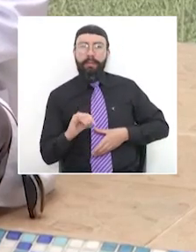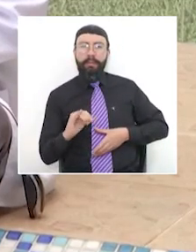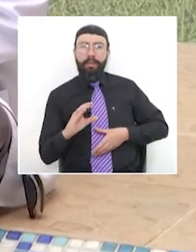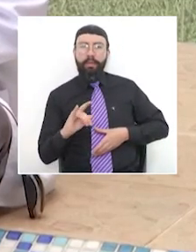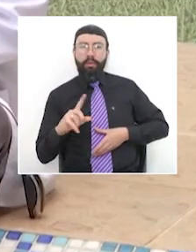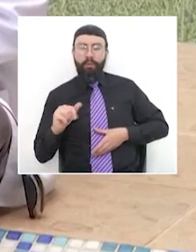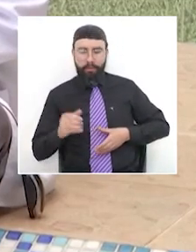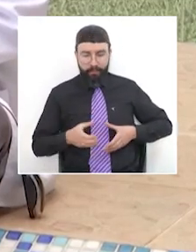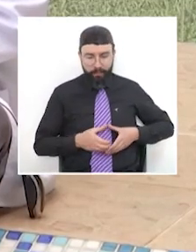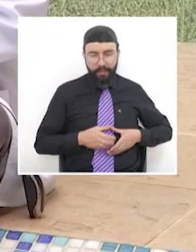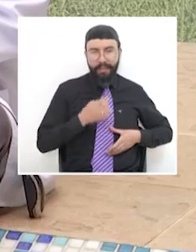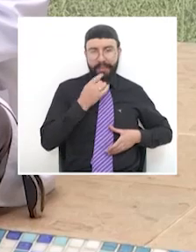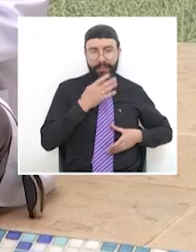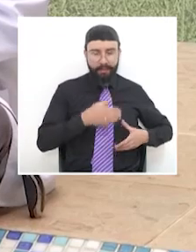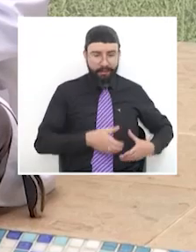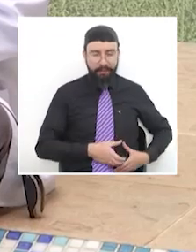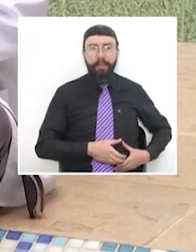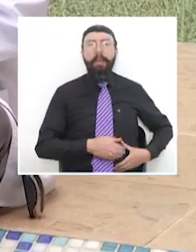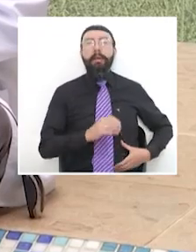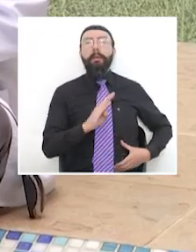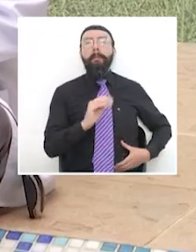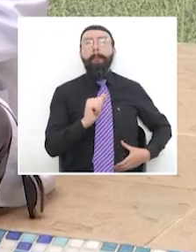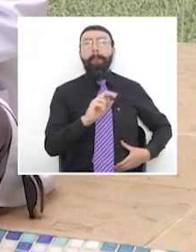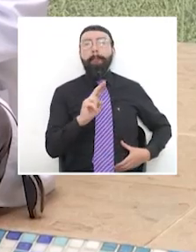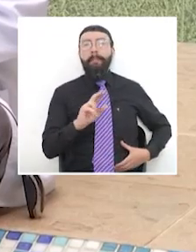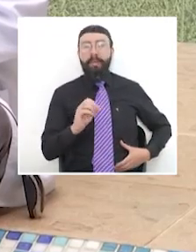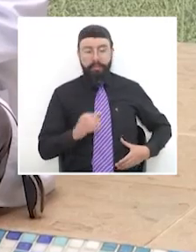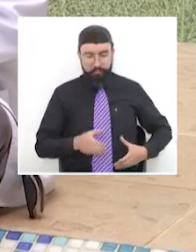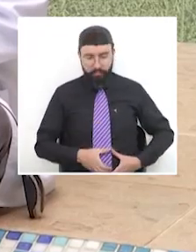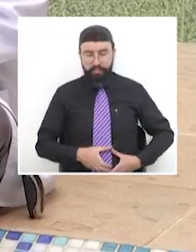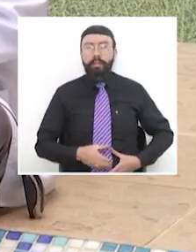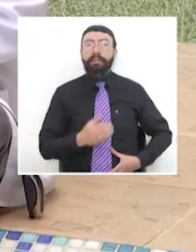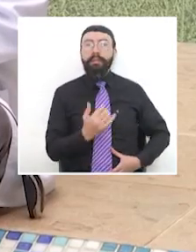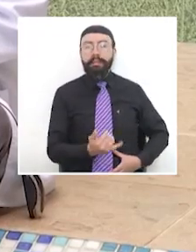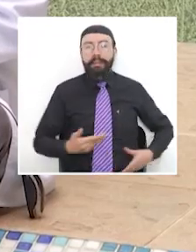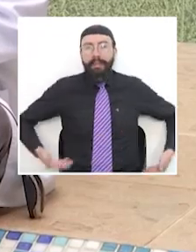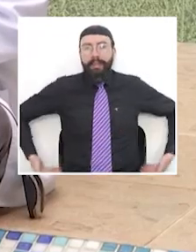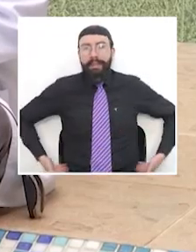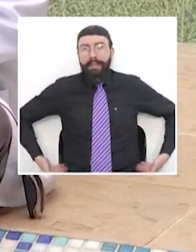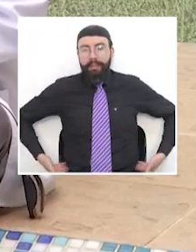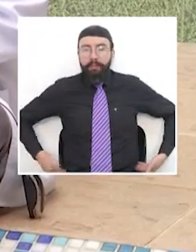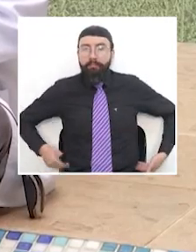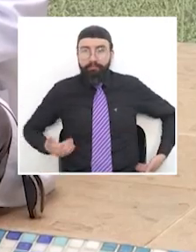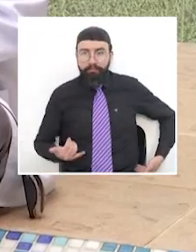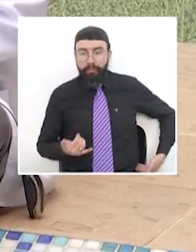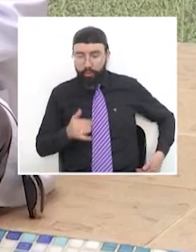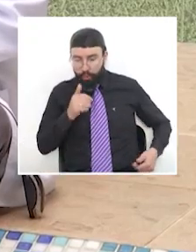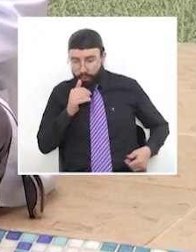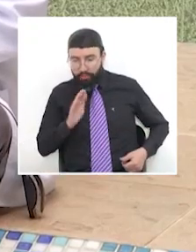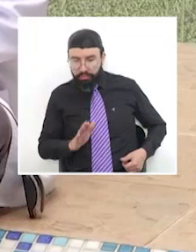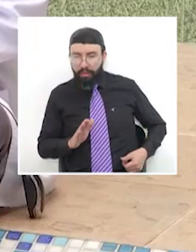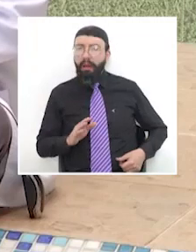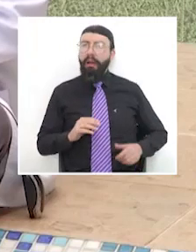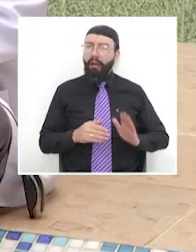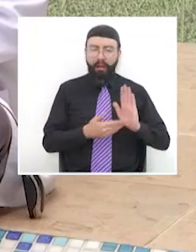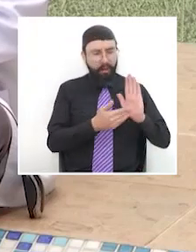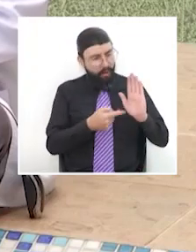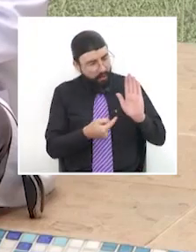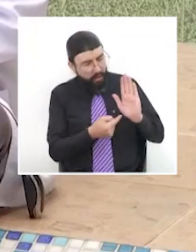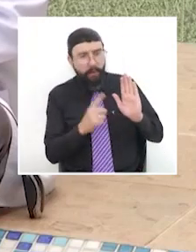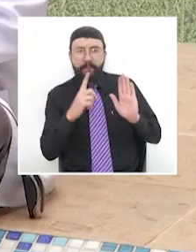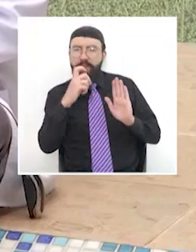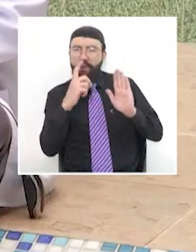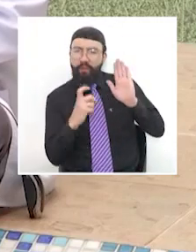páncreas, vaso, riñones. Entonces acá están los reportes y las fotos, porque